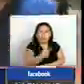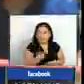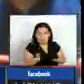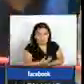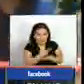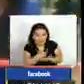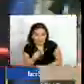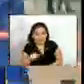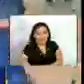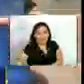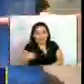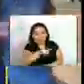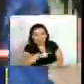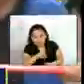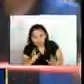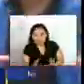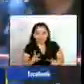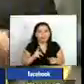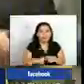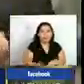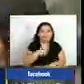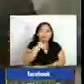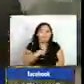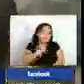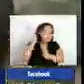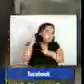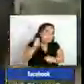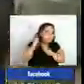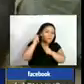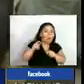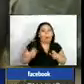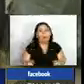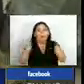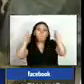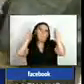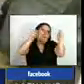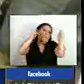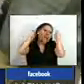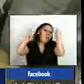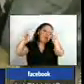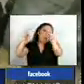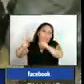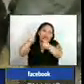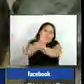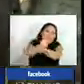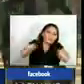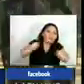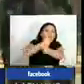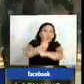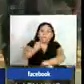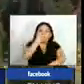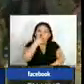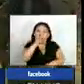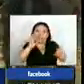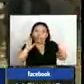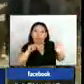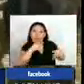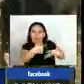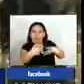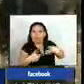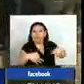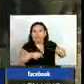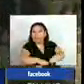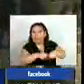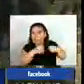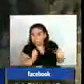participe en actividades secesionistas, como gritar consignas o portar carteles y banderas pidiendo la independencia del territorio, estará violando la ley,